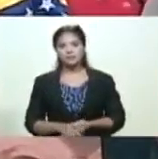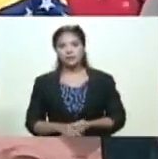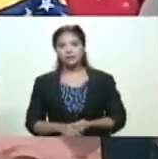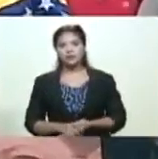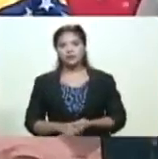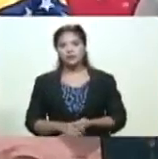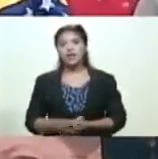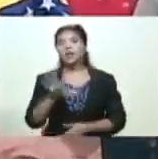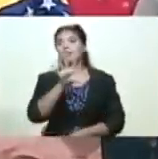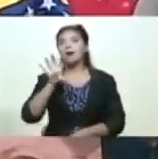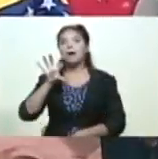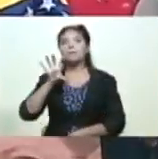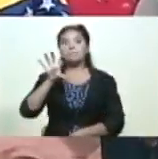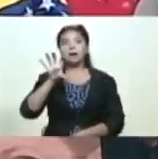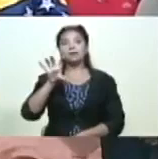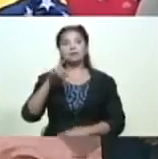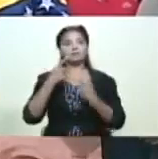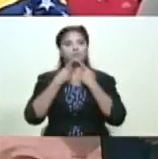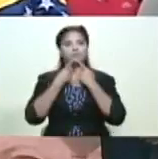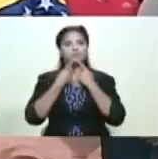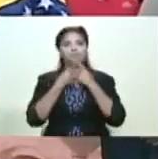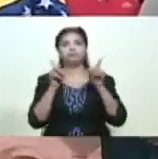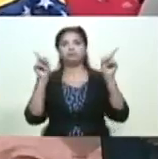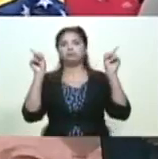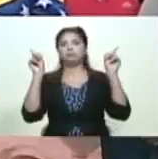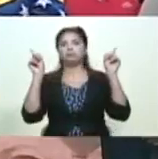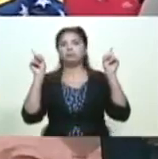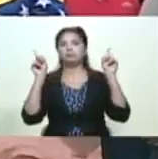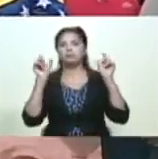La patria se ha pronunciado.